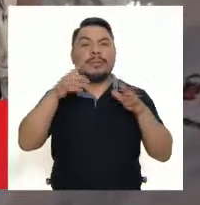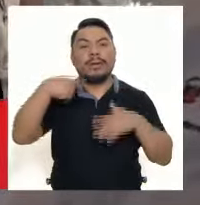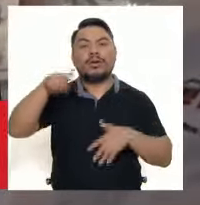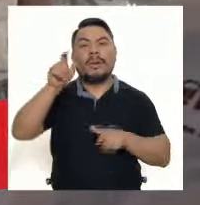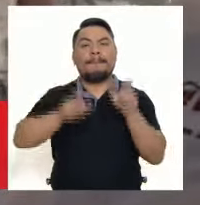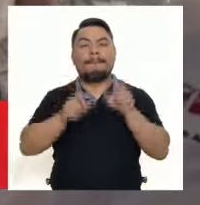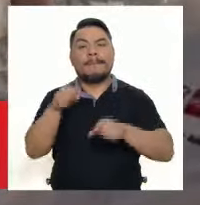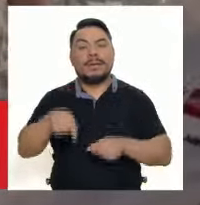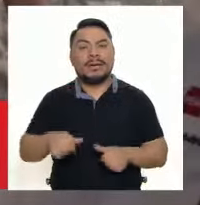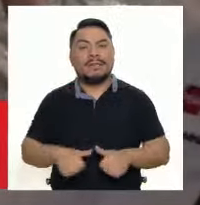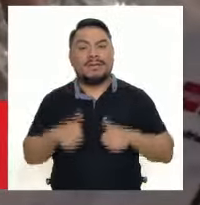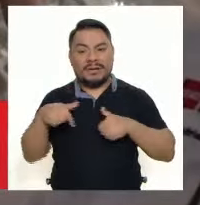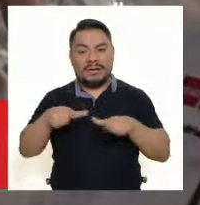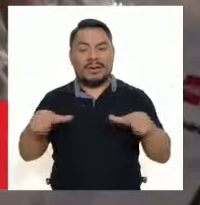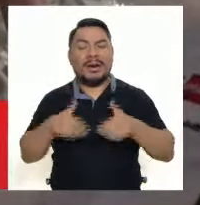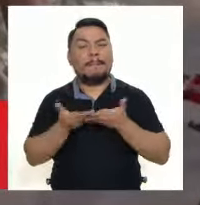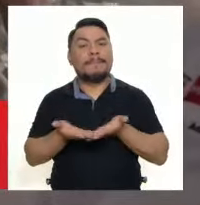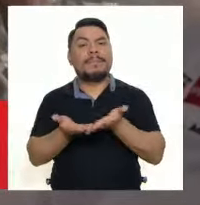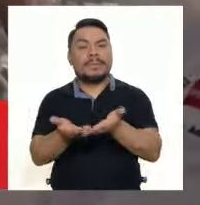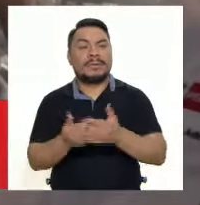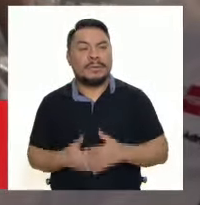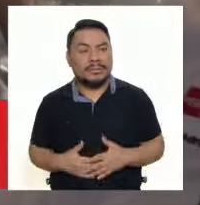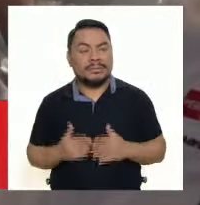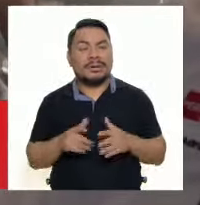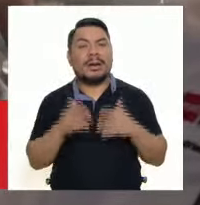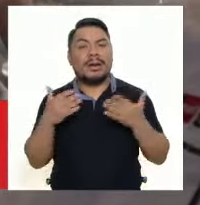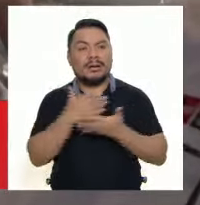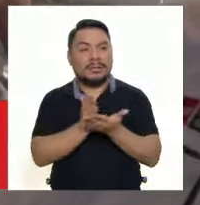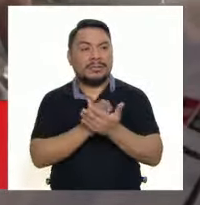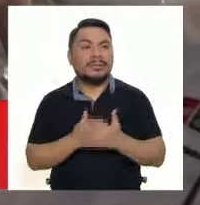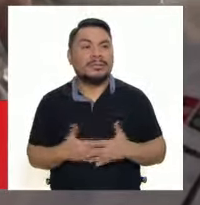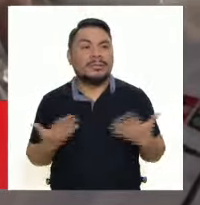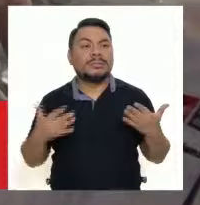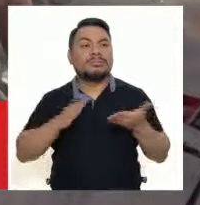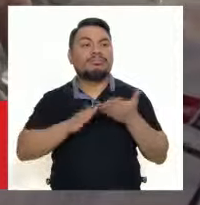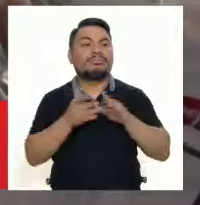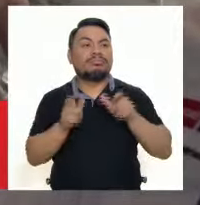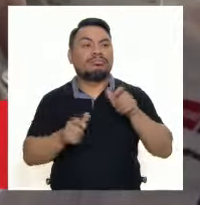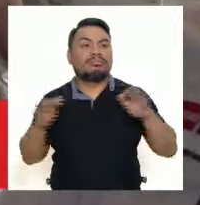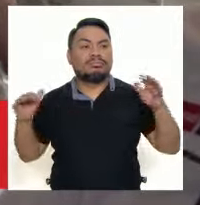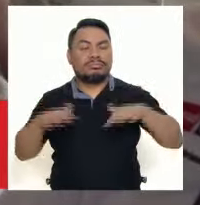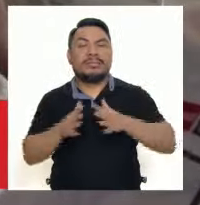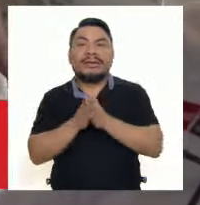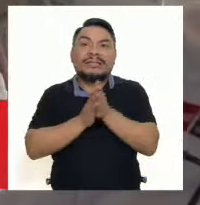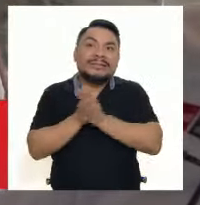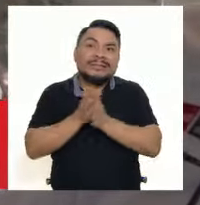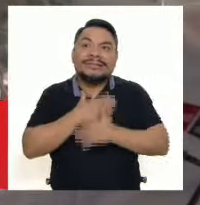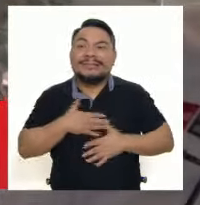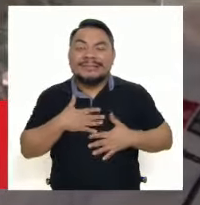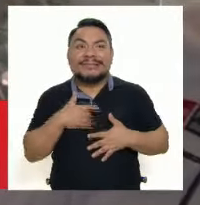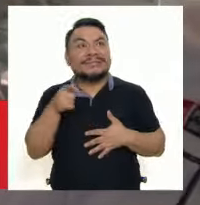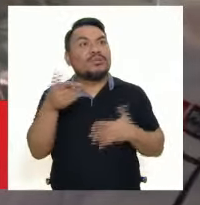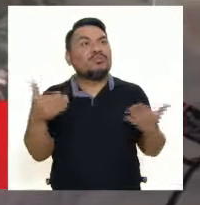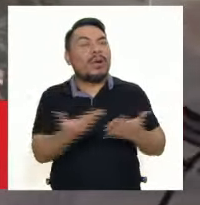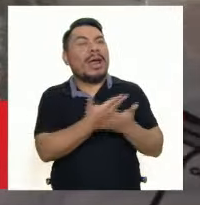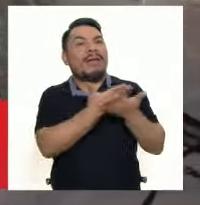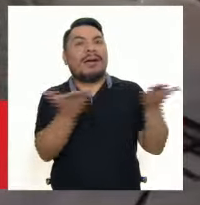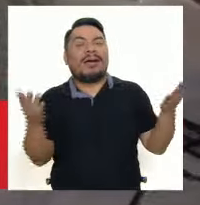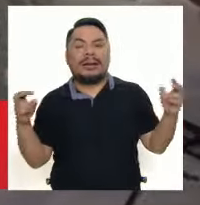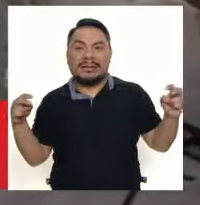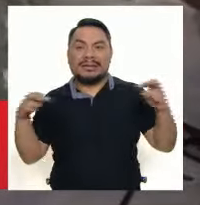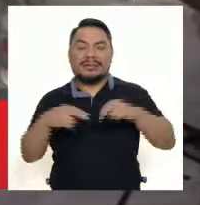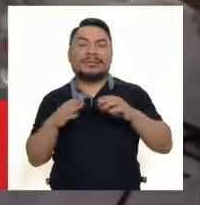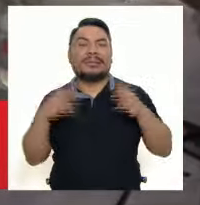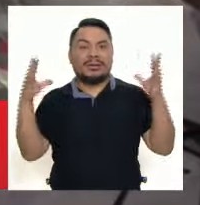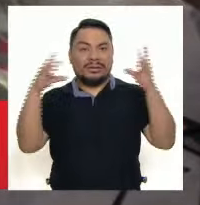en mismo ciudad de Pucallpa. Ya gran parte de nuestros pobladores están súper entusiasmados de venir a participar esta noche